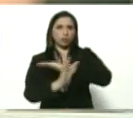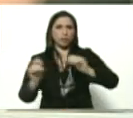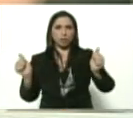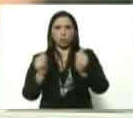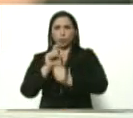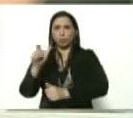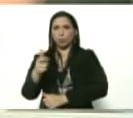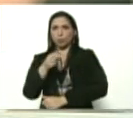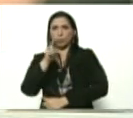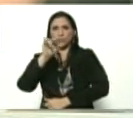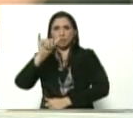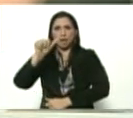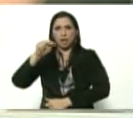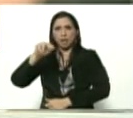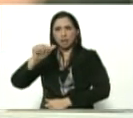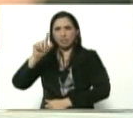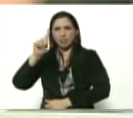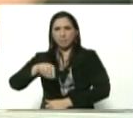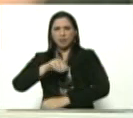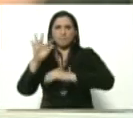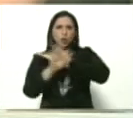la frontera con Colombia.